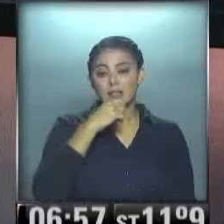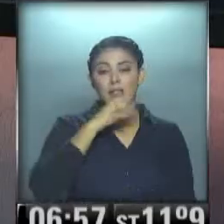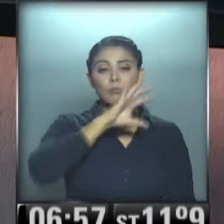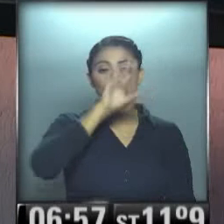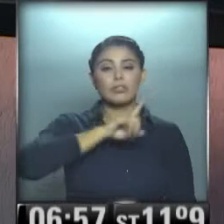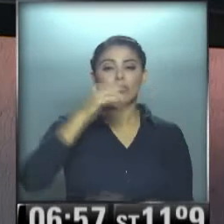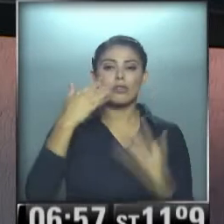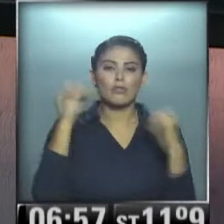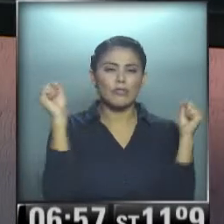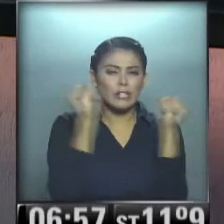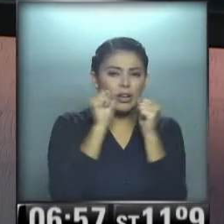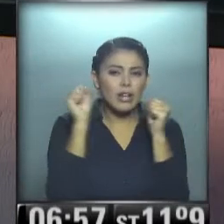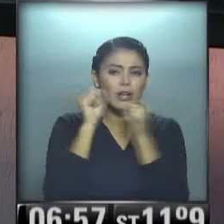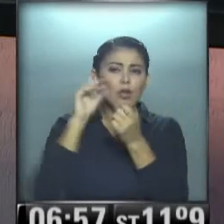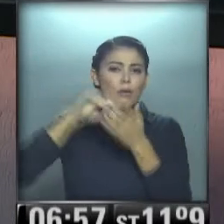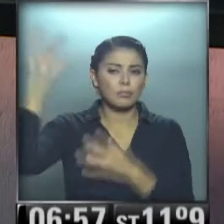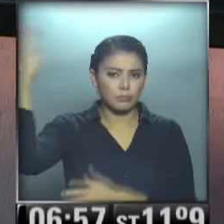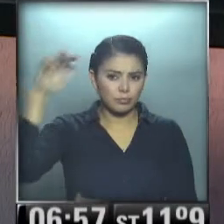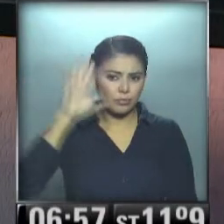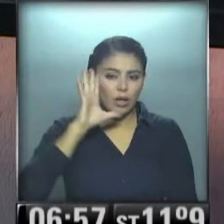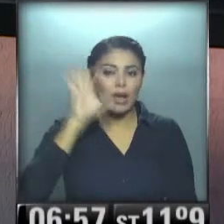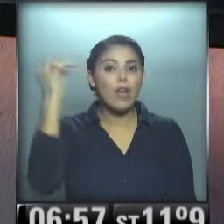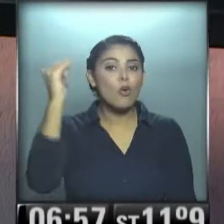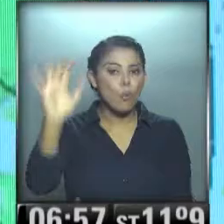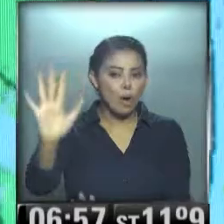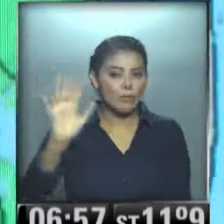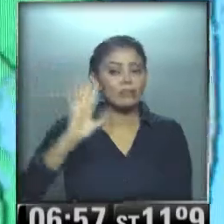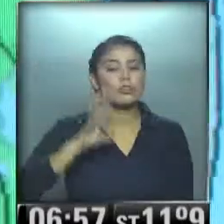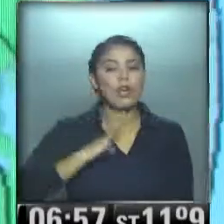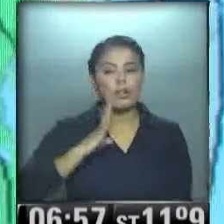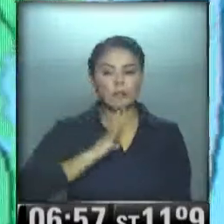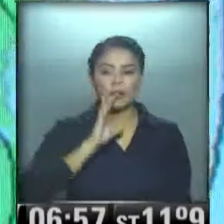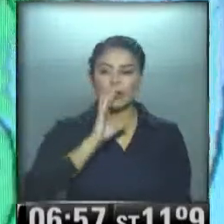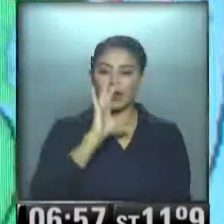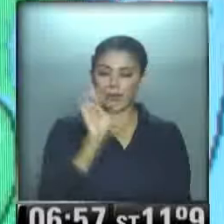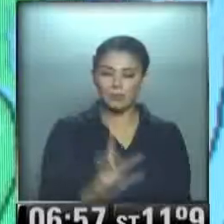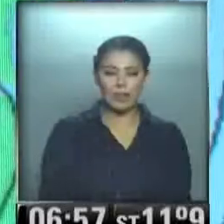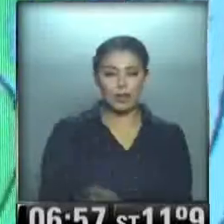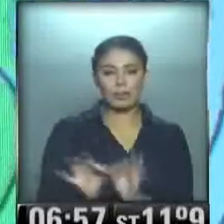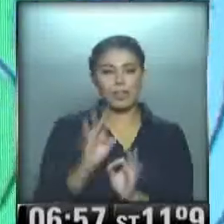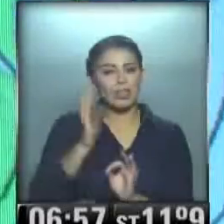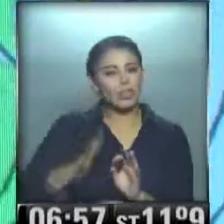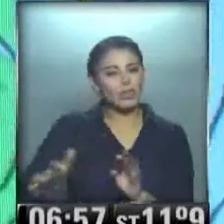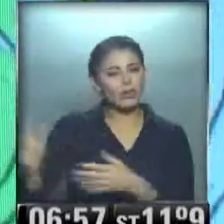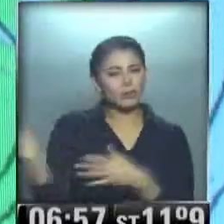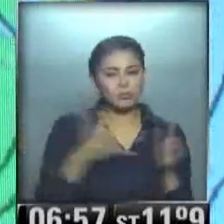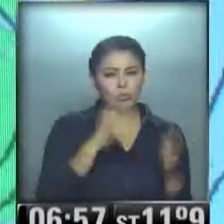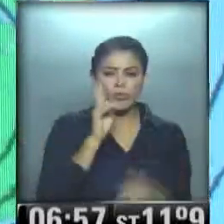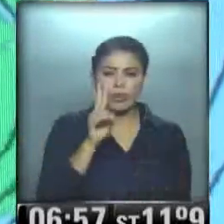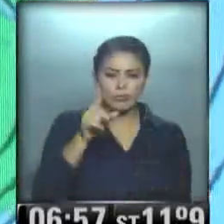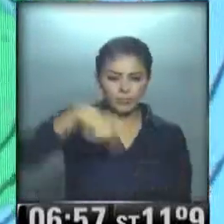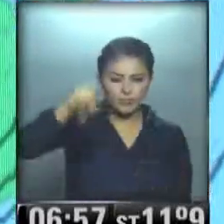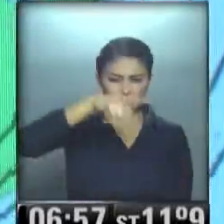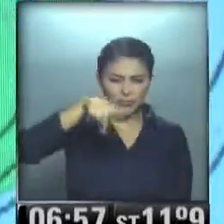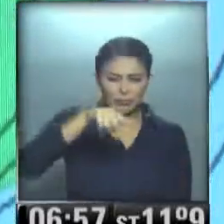litoral durante la jornada de jueves. Todavía la costa patagónica para el jueves con muchísimo viento, ahí vemos las líneas negras